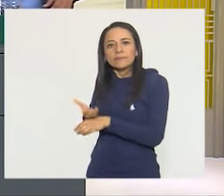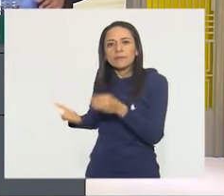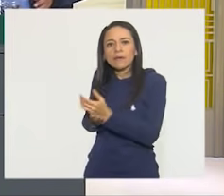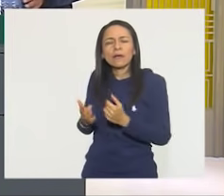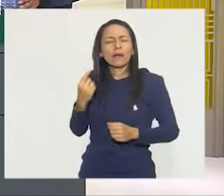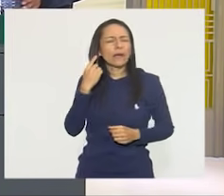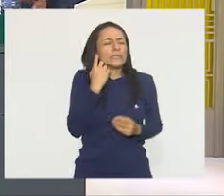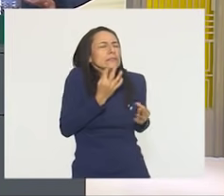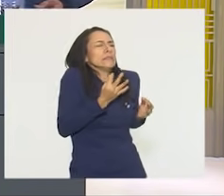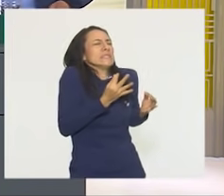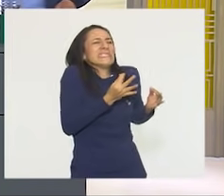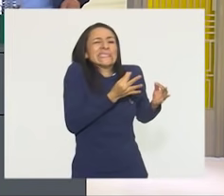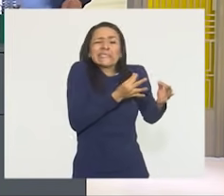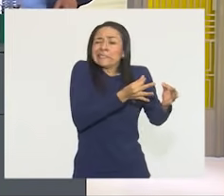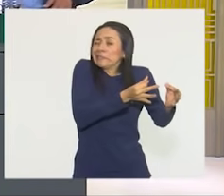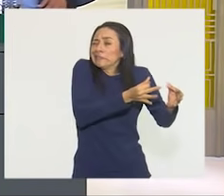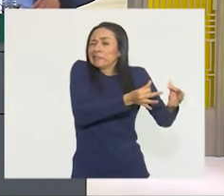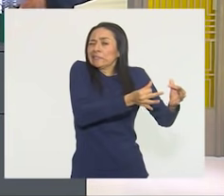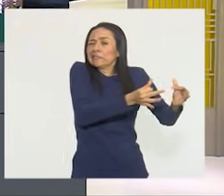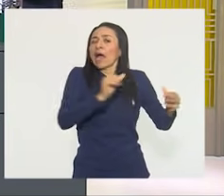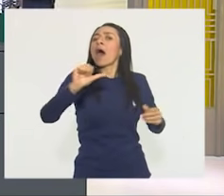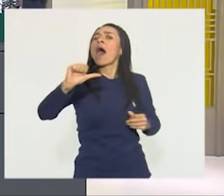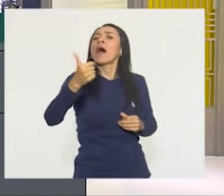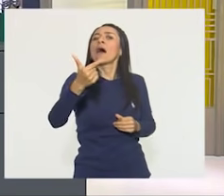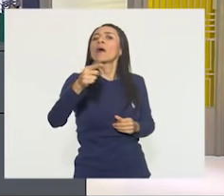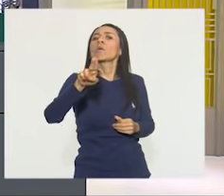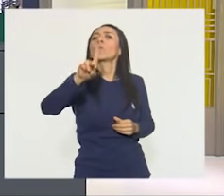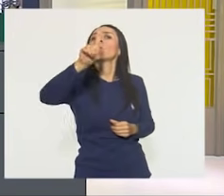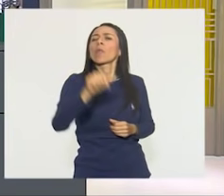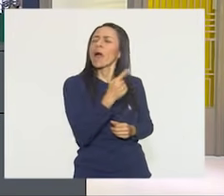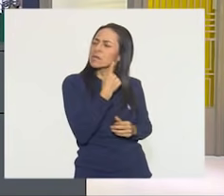Aguda. Aguda. Muy bien. Y